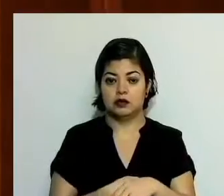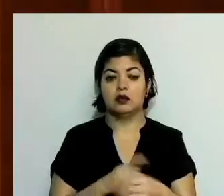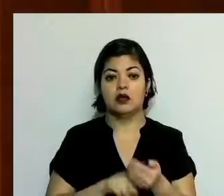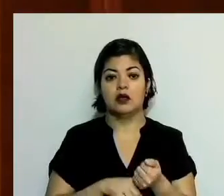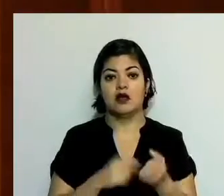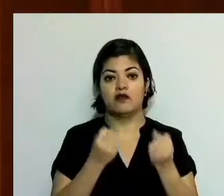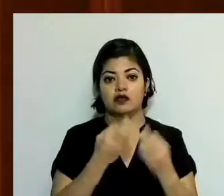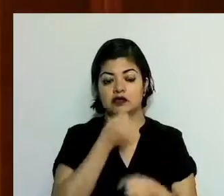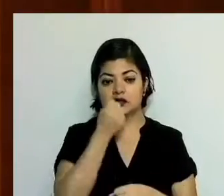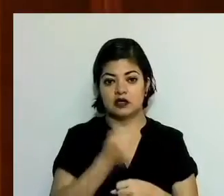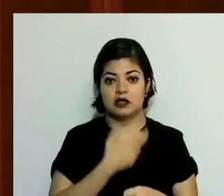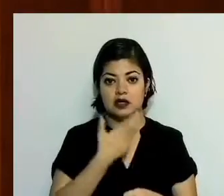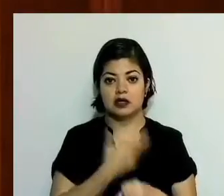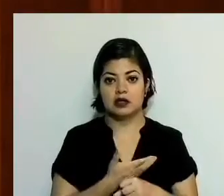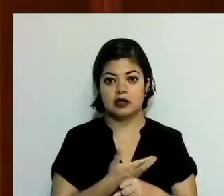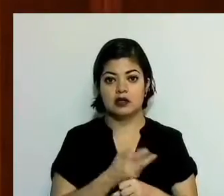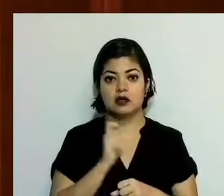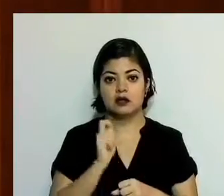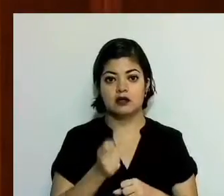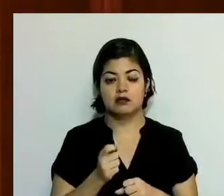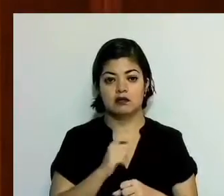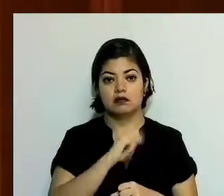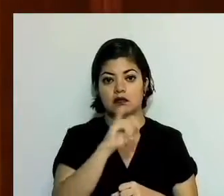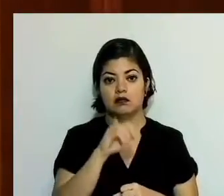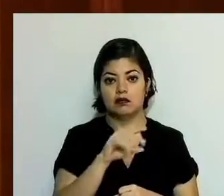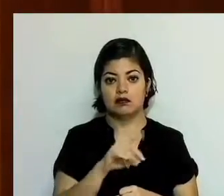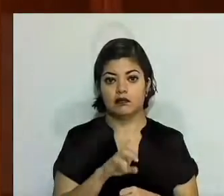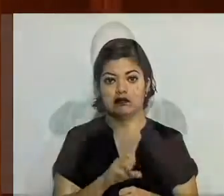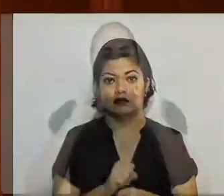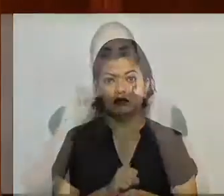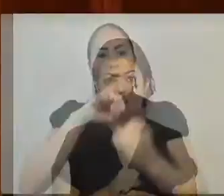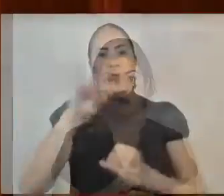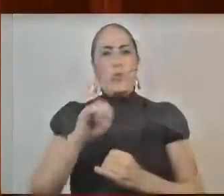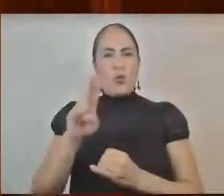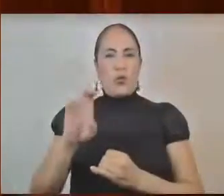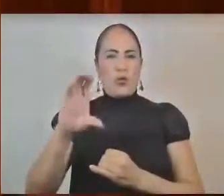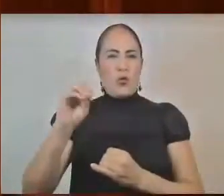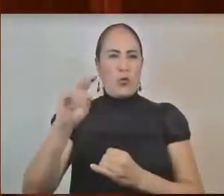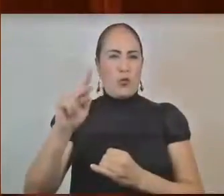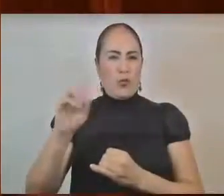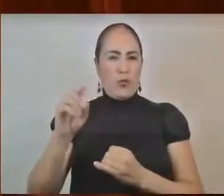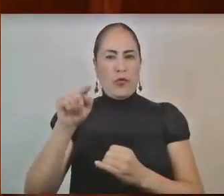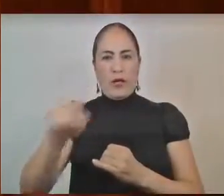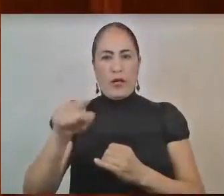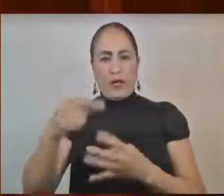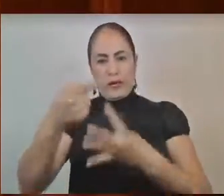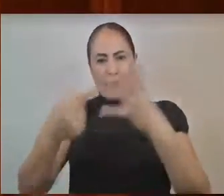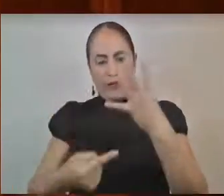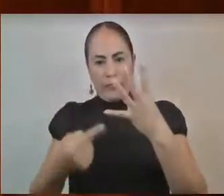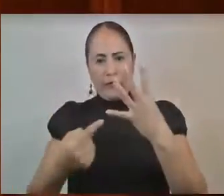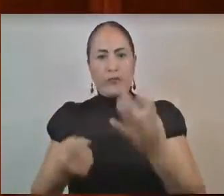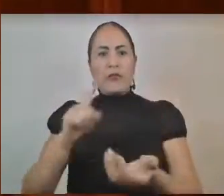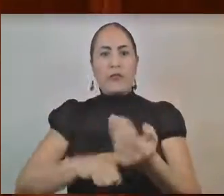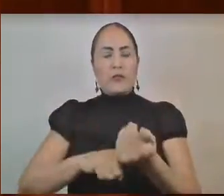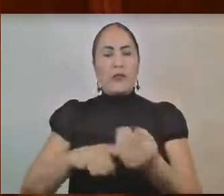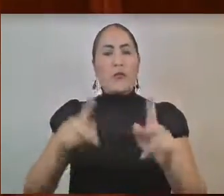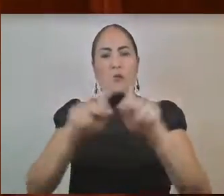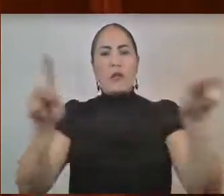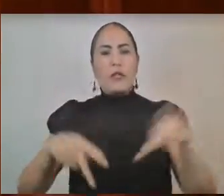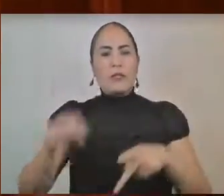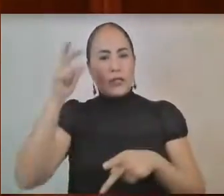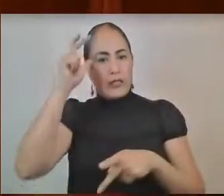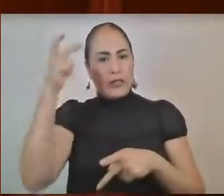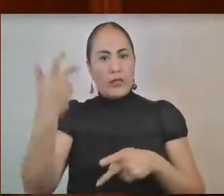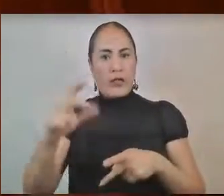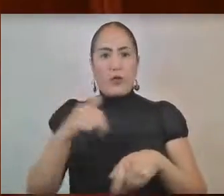Secretaría Técnica en la Junta de Coordinación Política del recinto del Poder Legislativo, ubicado en Plaza Hidalgo sin número,